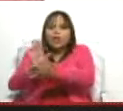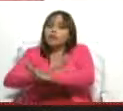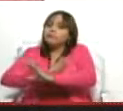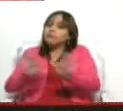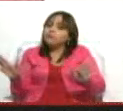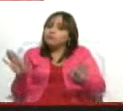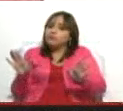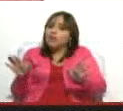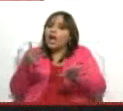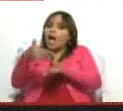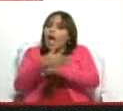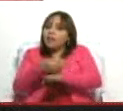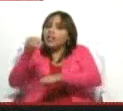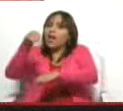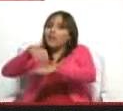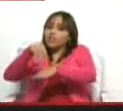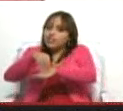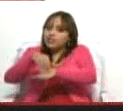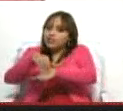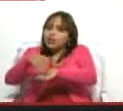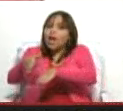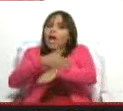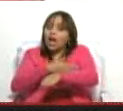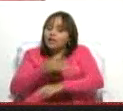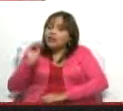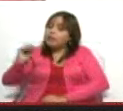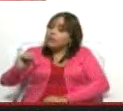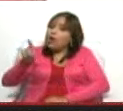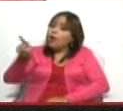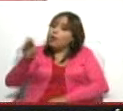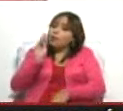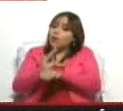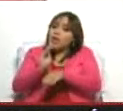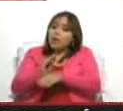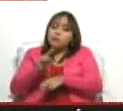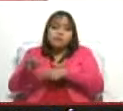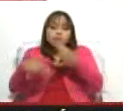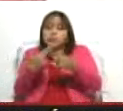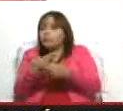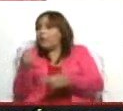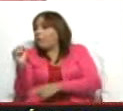Se les había advertido, se les había señalado, ellos nunca